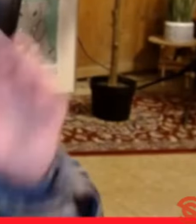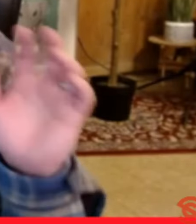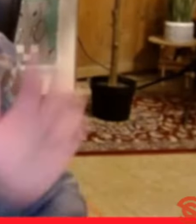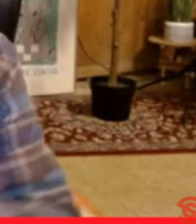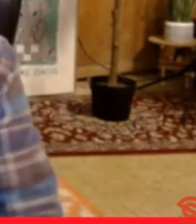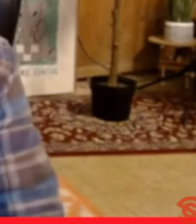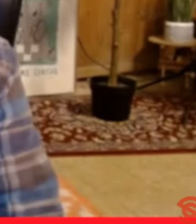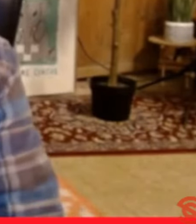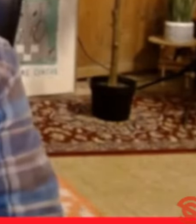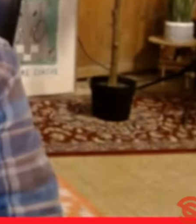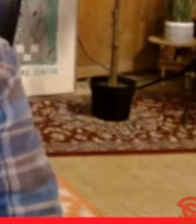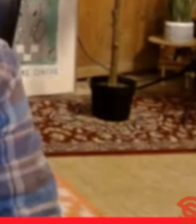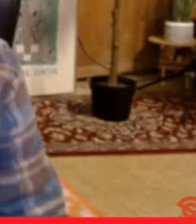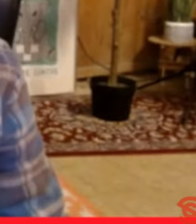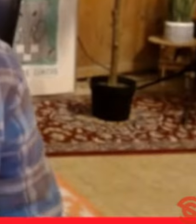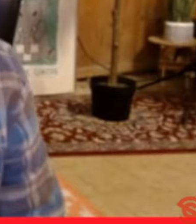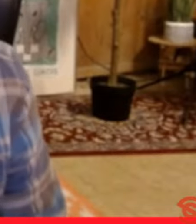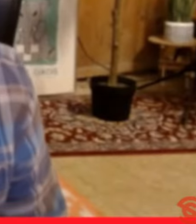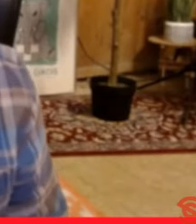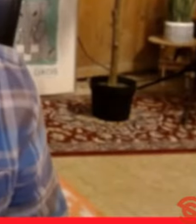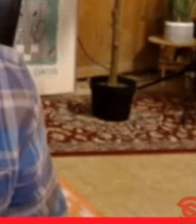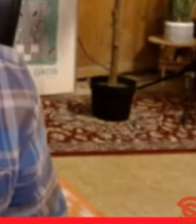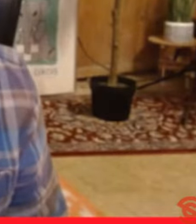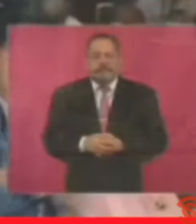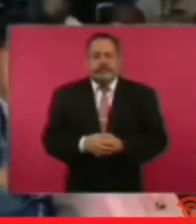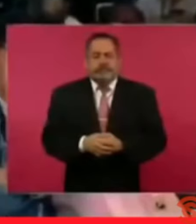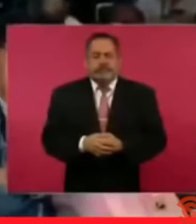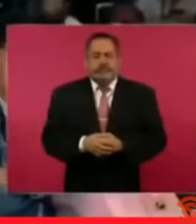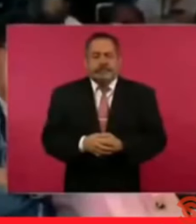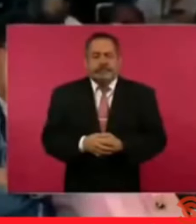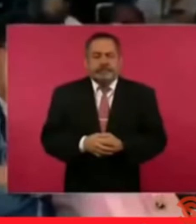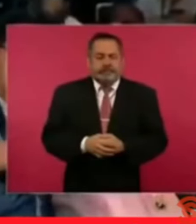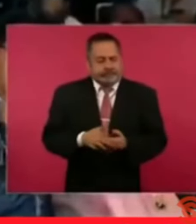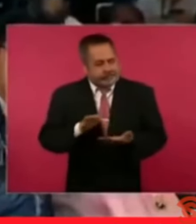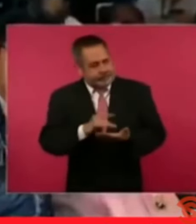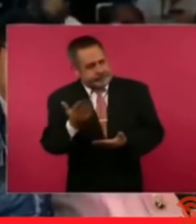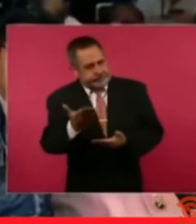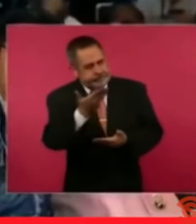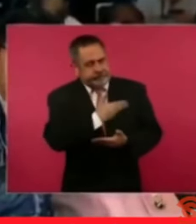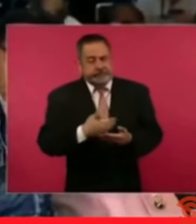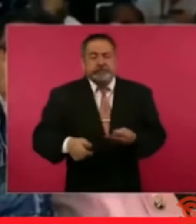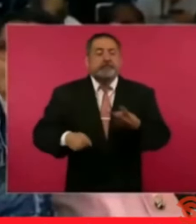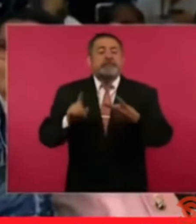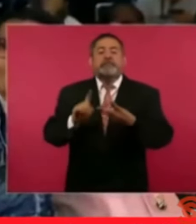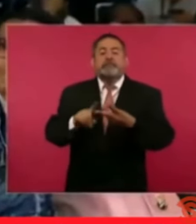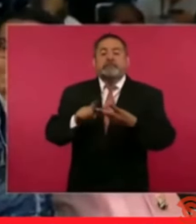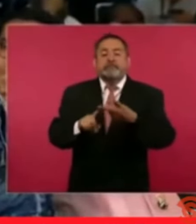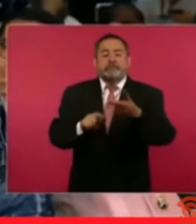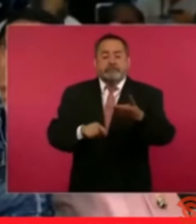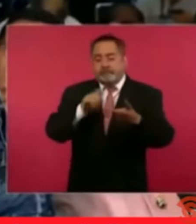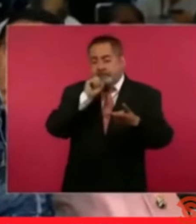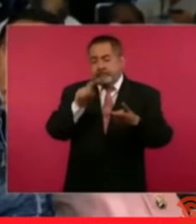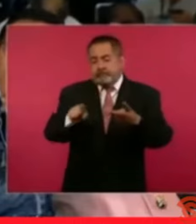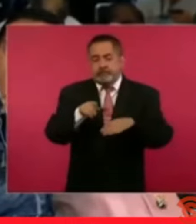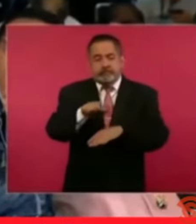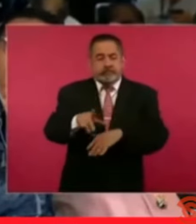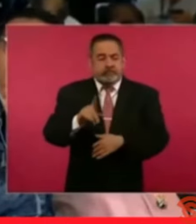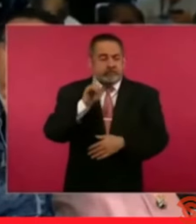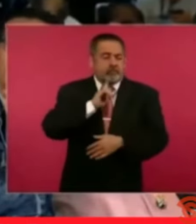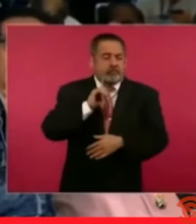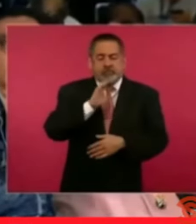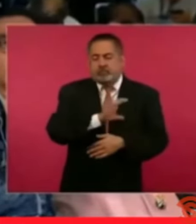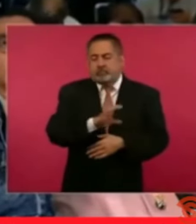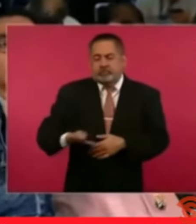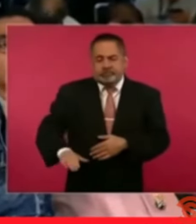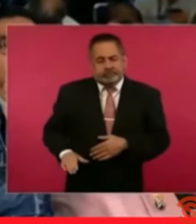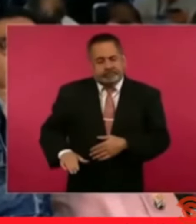le pertenecen a estas esferas del poder. Bueno, con lo sucedido ahora de la candidata que